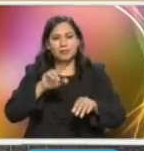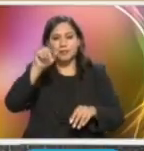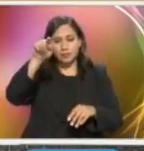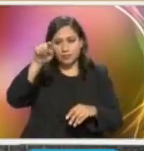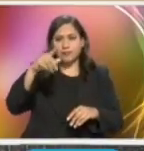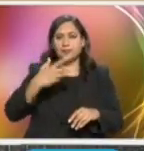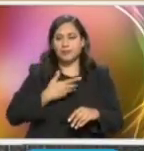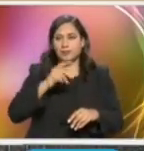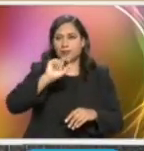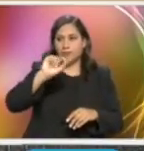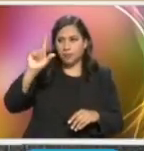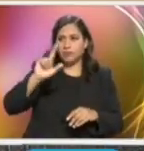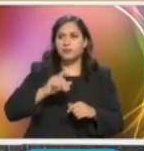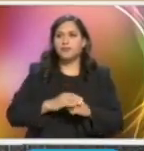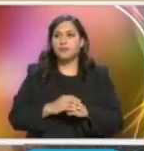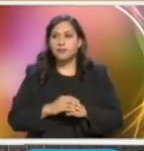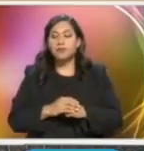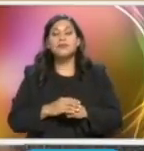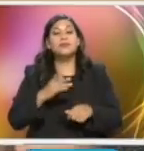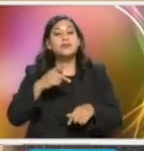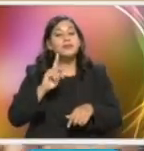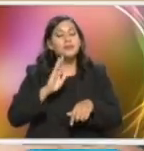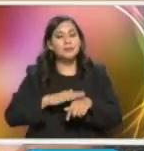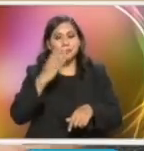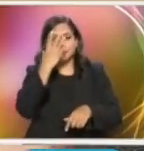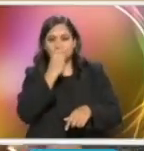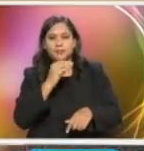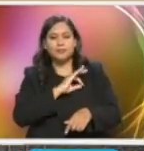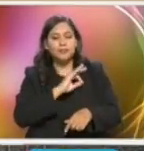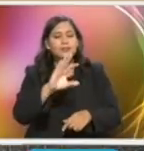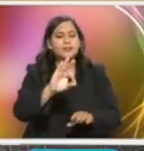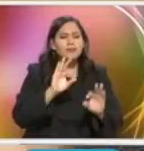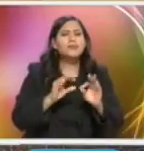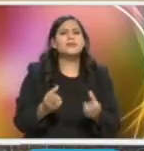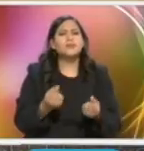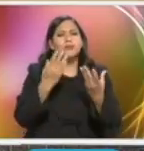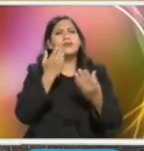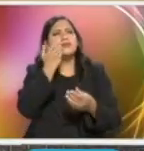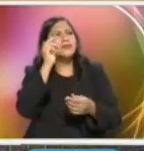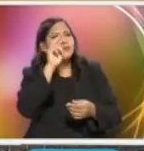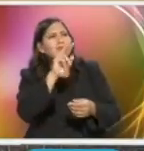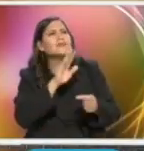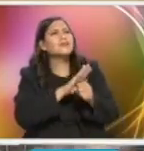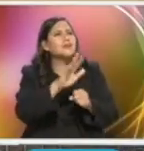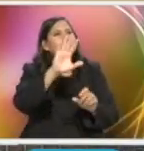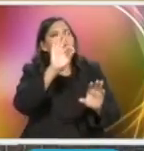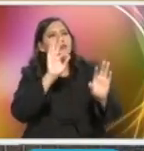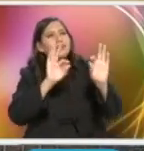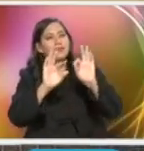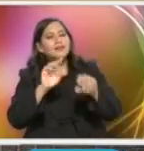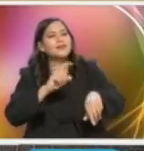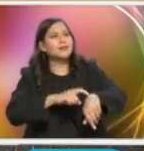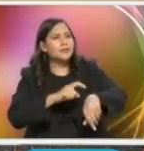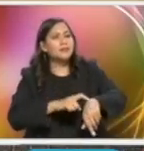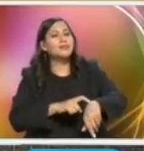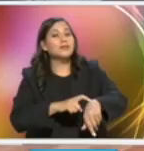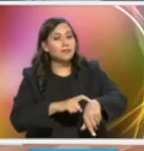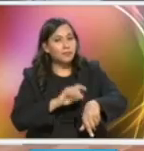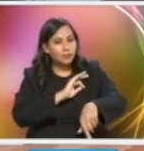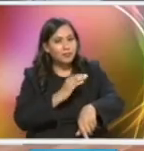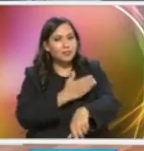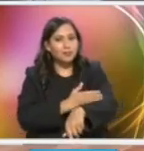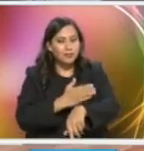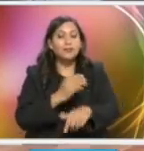como profesionalizando. Y lo bonito es que puedes escoger cuántas quieres ver, cuáles, en cuánto tiempo y puedes acompañarlo